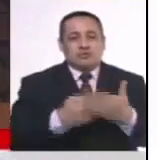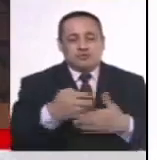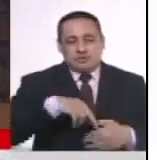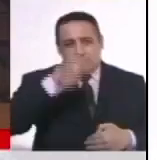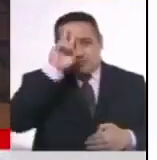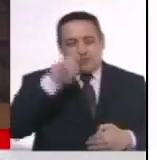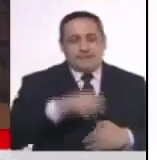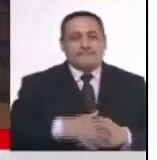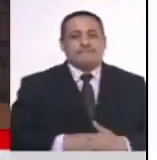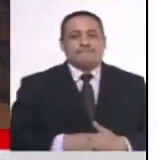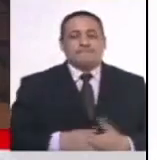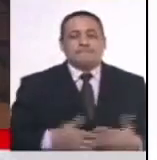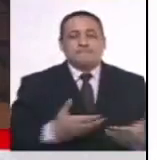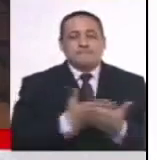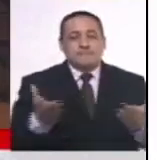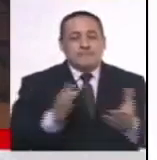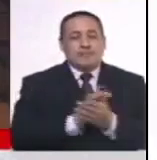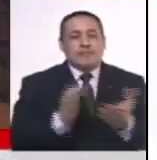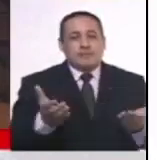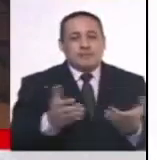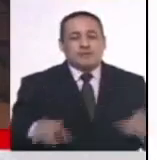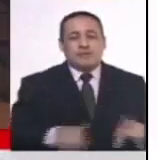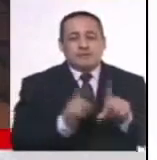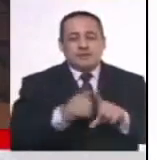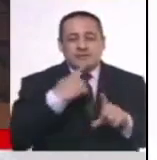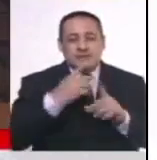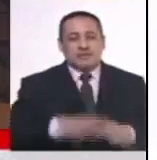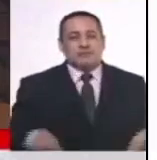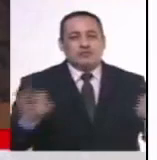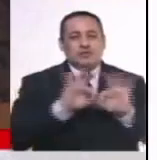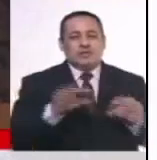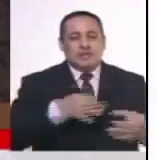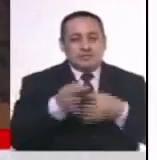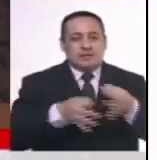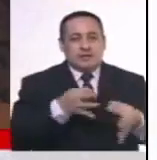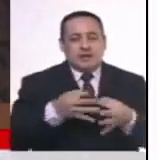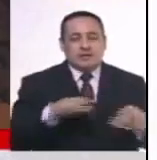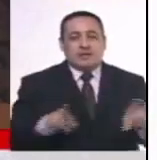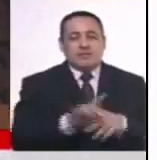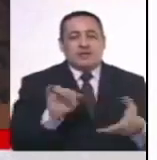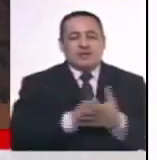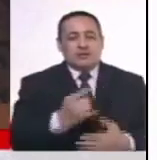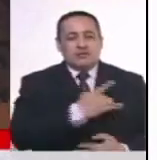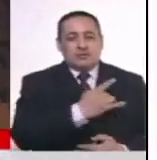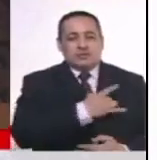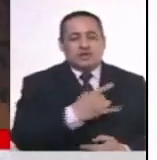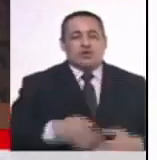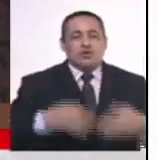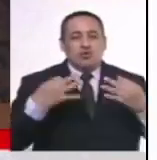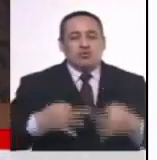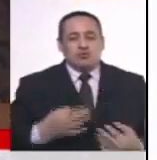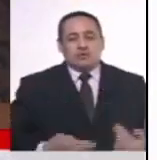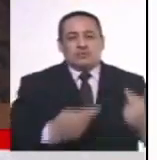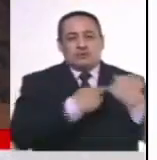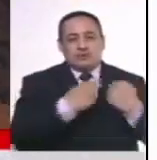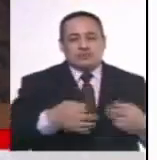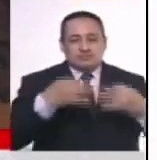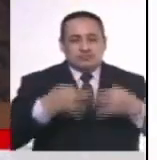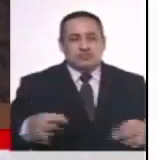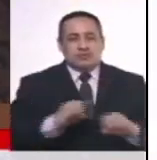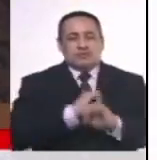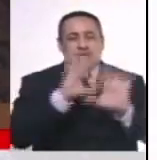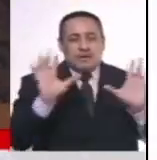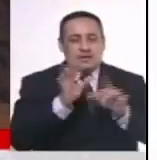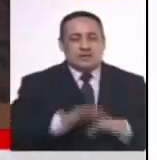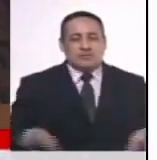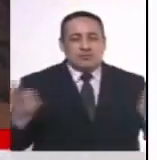país. Colegas congresistas, es de suma importancia resaltar que las universidades cumplen un rol destacado en